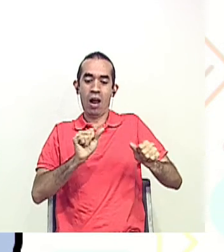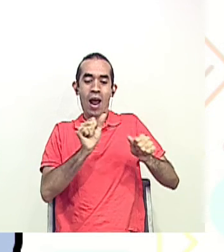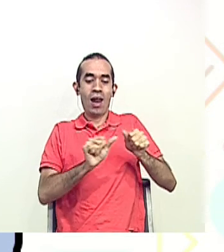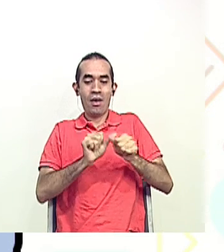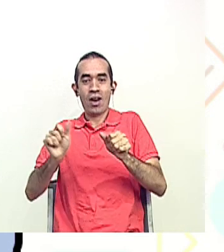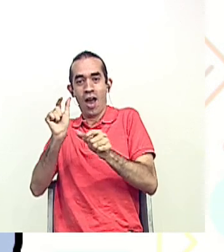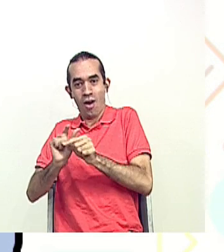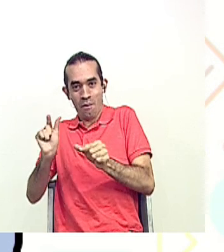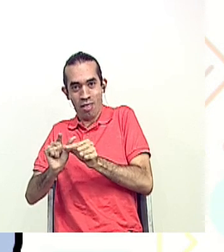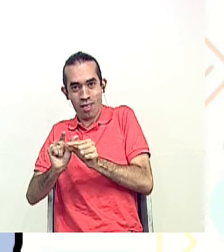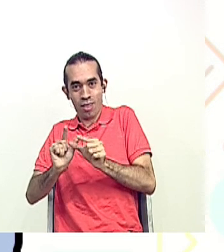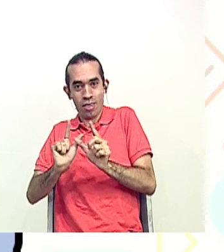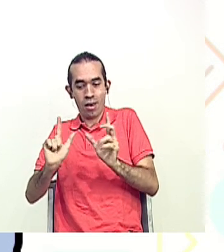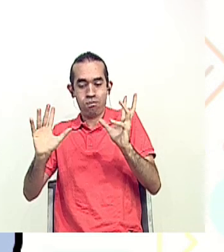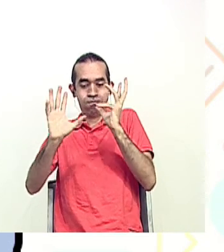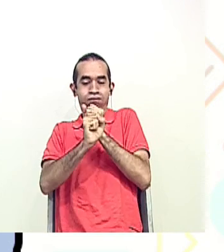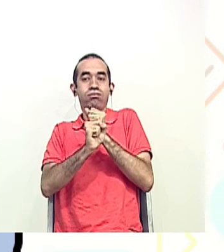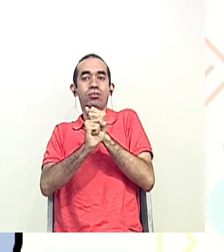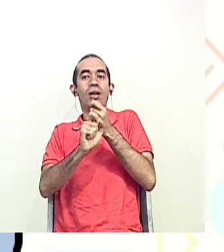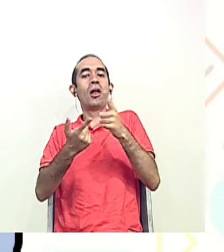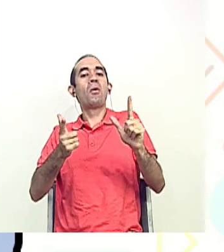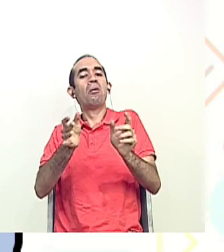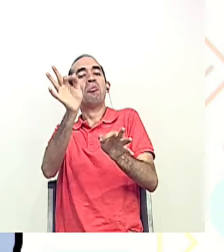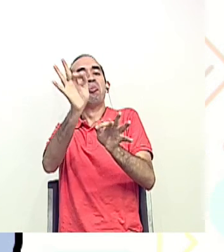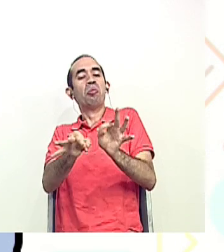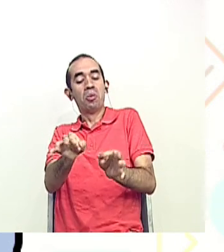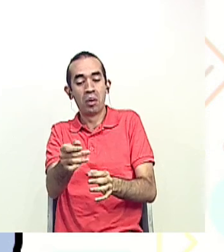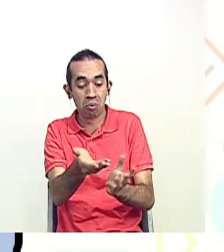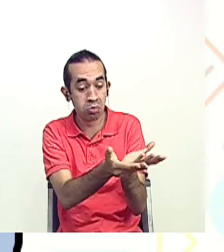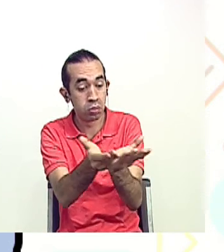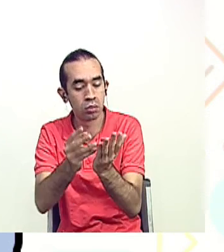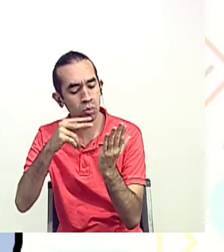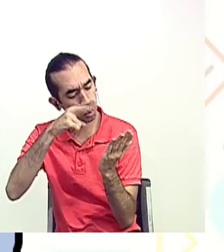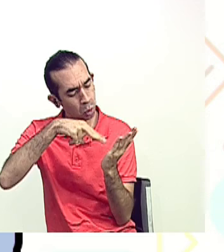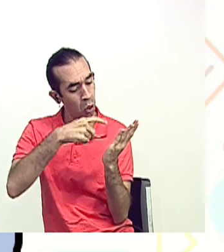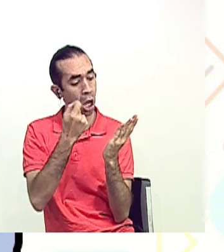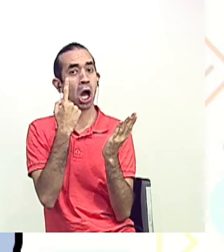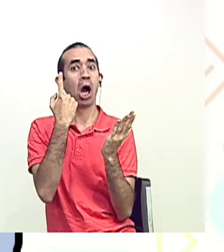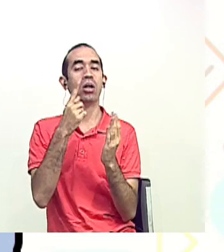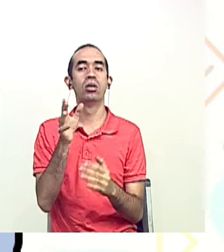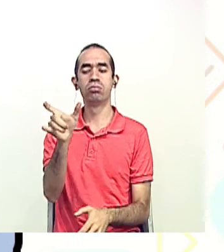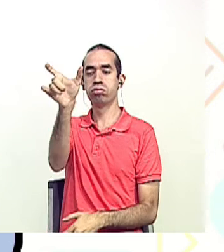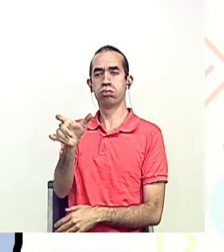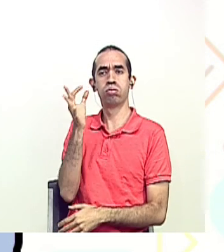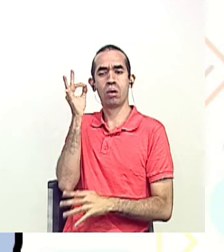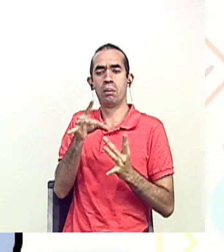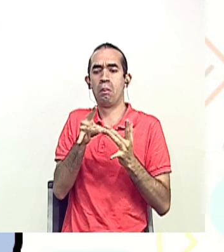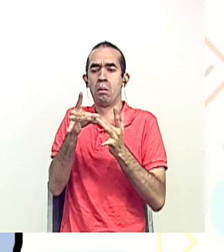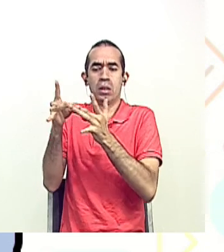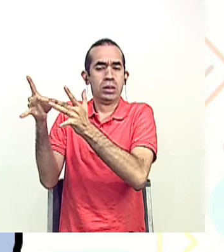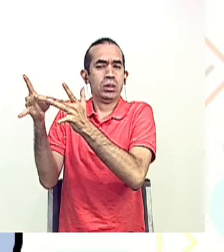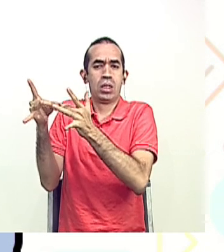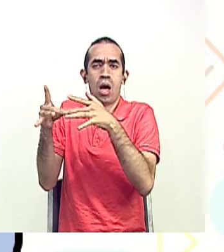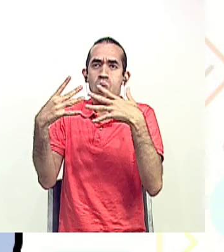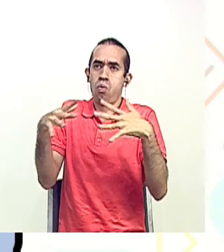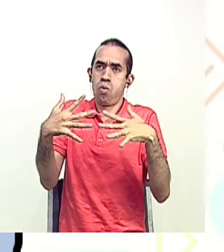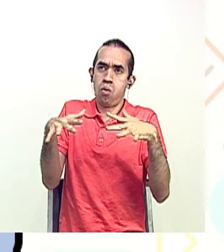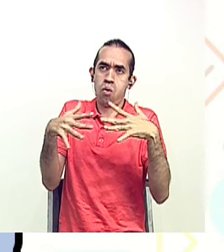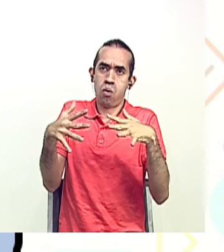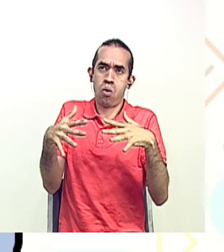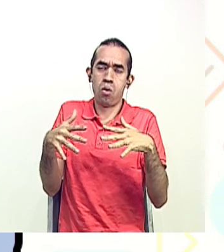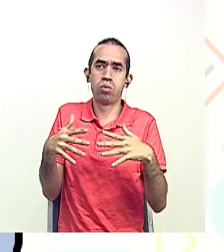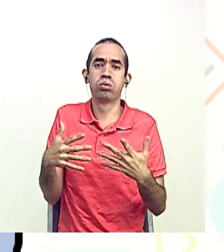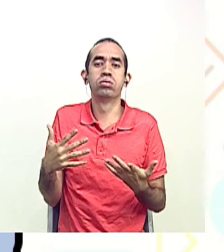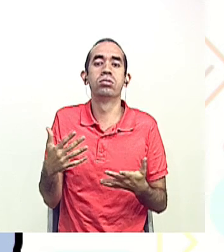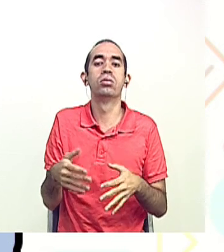geometría, precisamente con un lenguaje sencillo y comprensible? Fue una mujer muy especial que se caracterizó